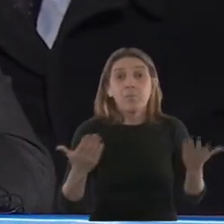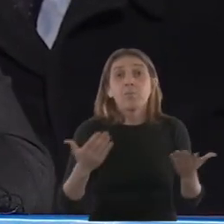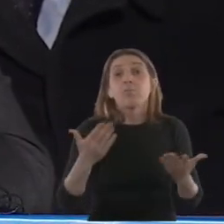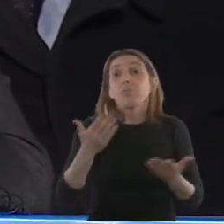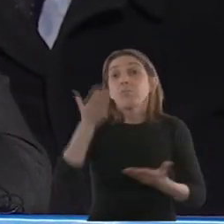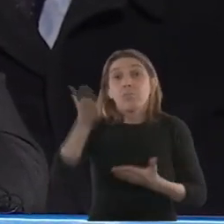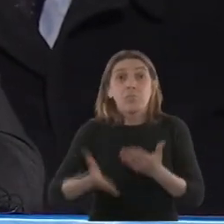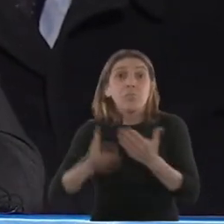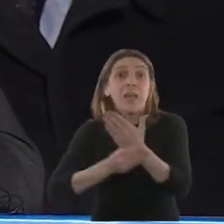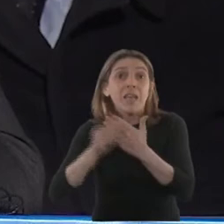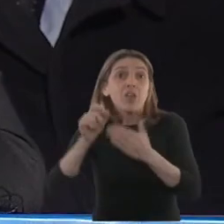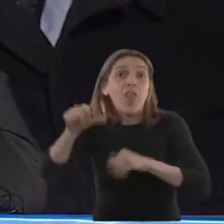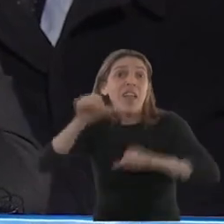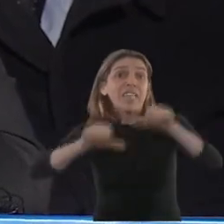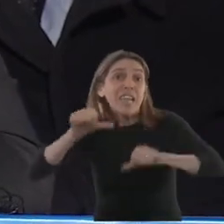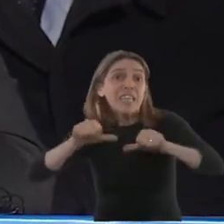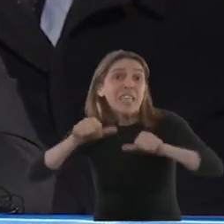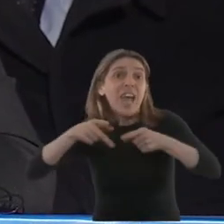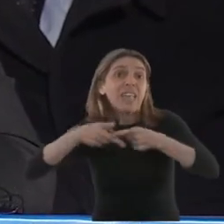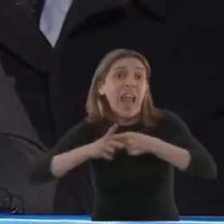Señor Ministro de Ciencia y Técnica,